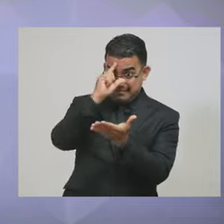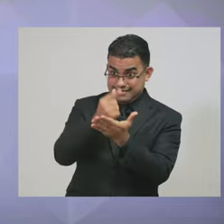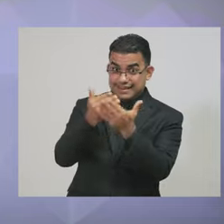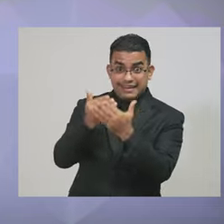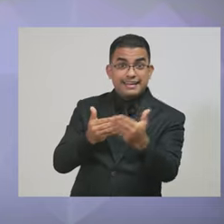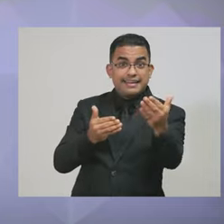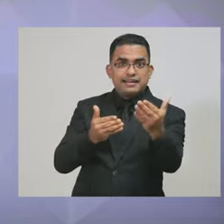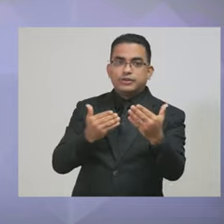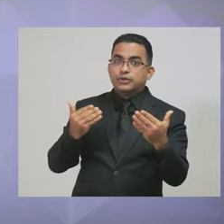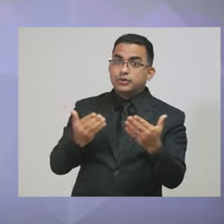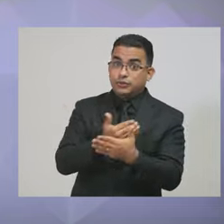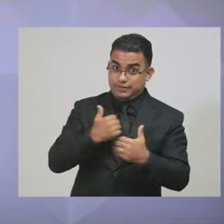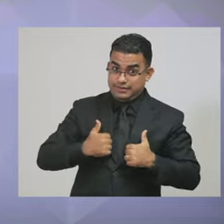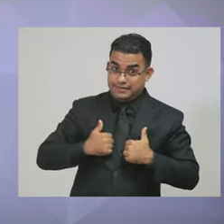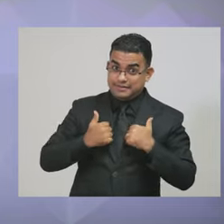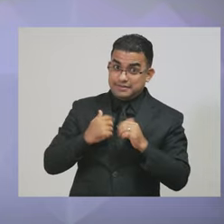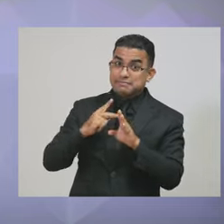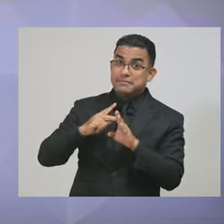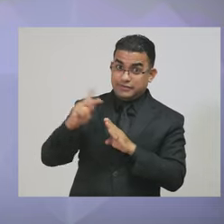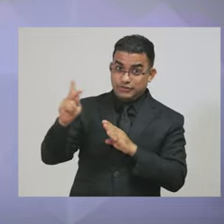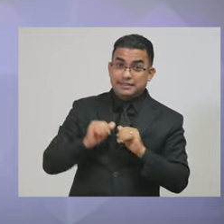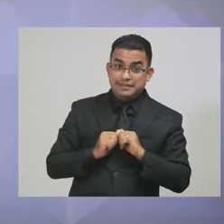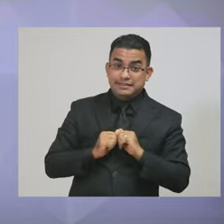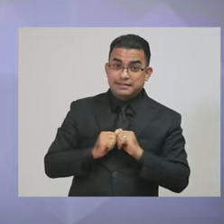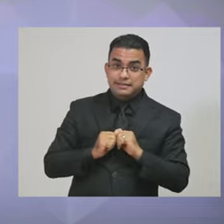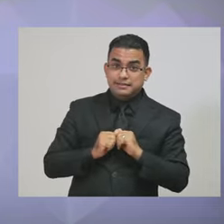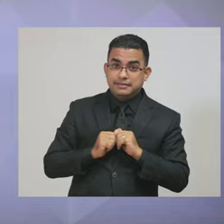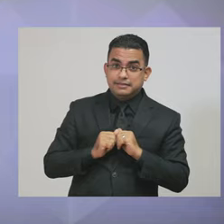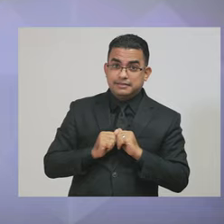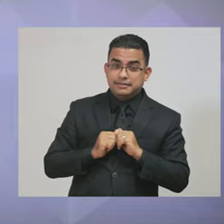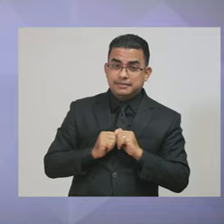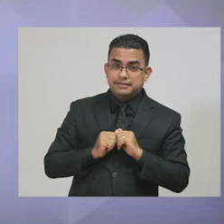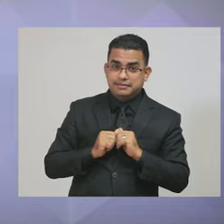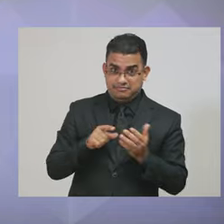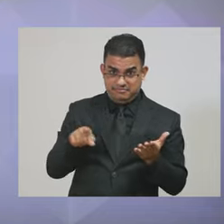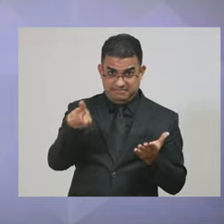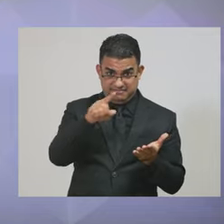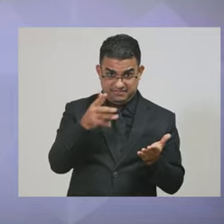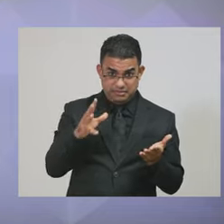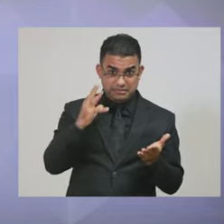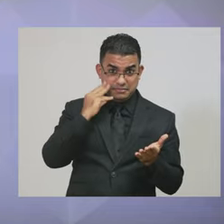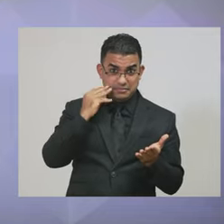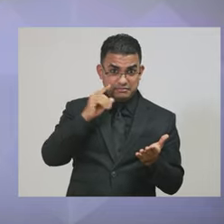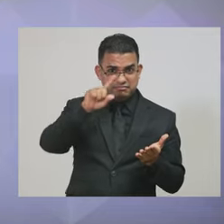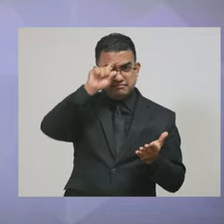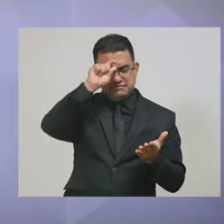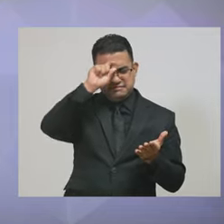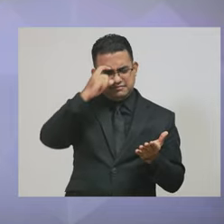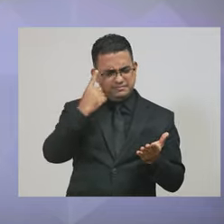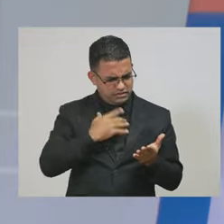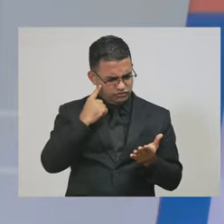ustedes inician una nueva etapa en la vida como profesionales acaso se han